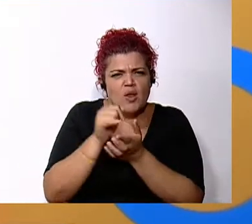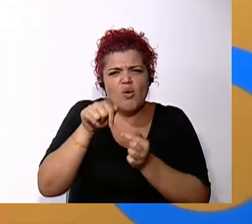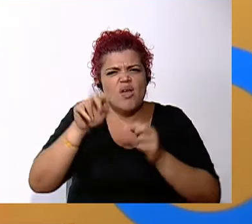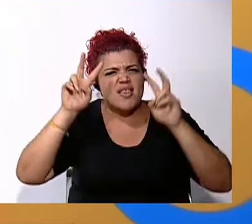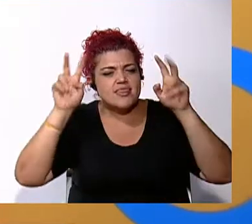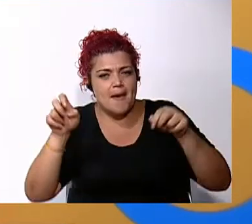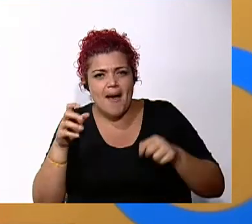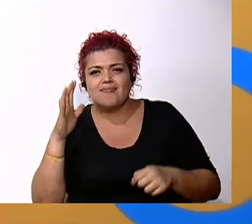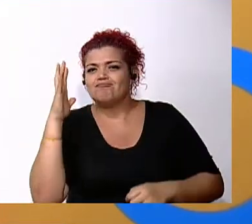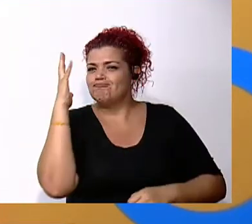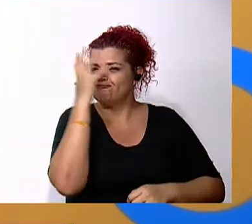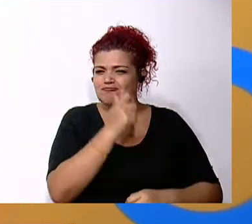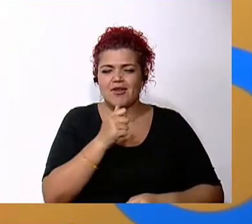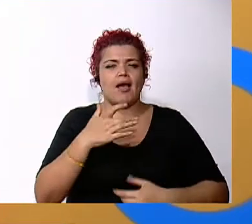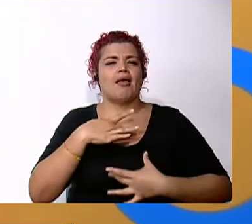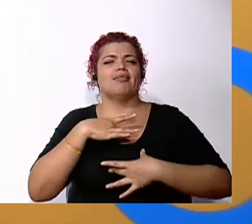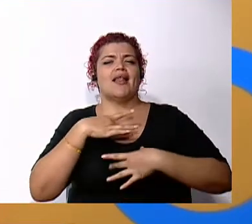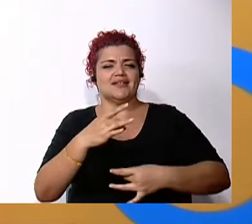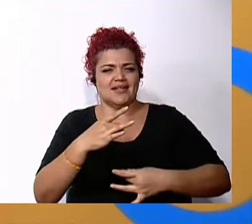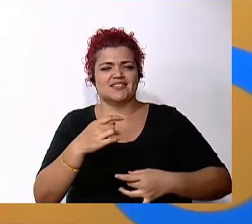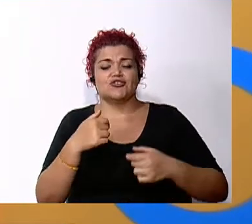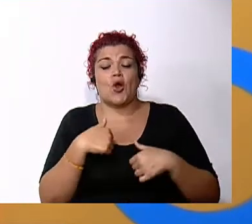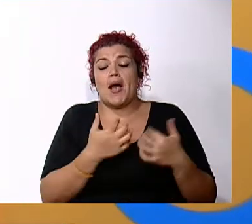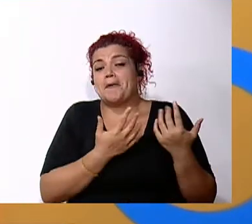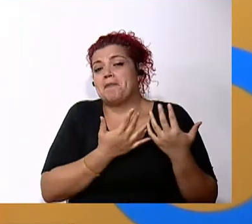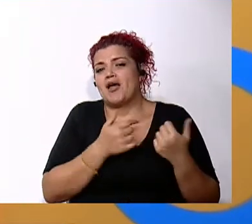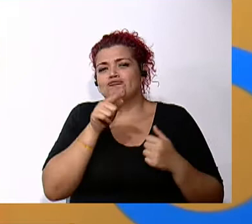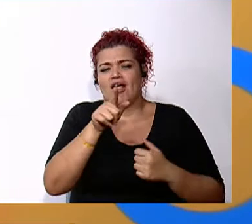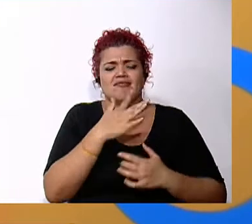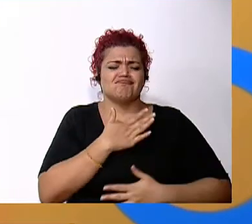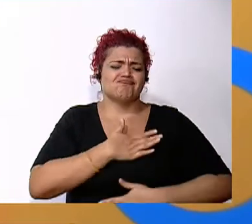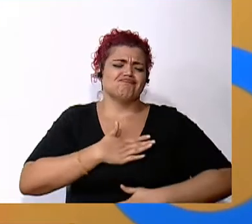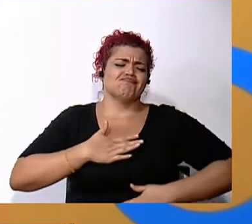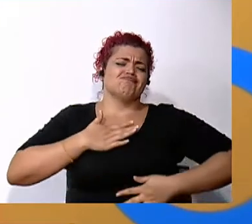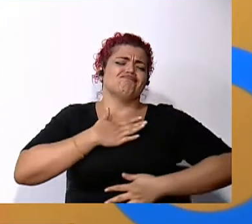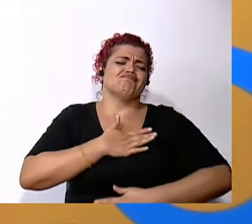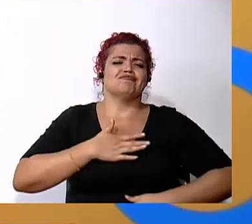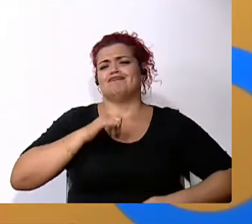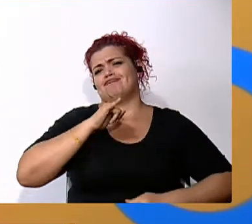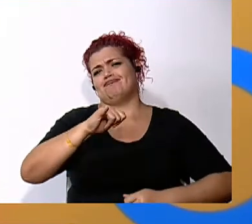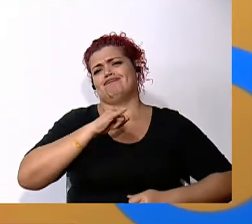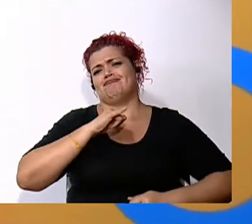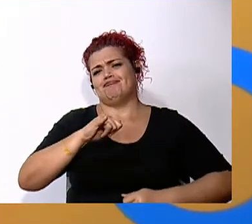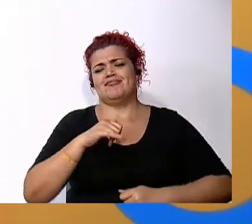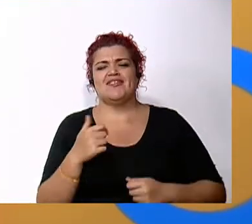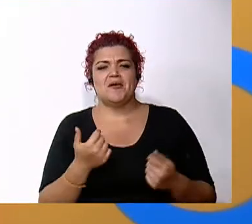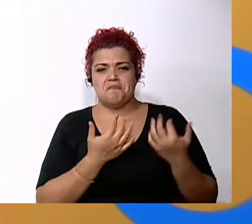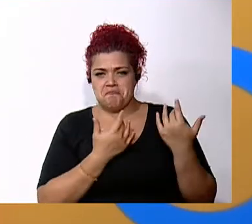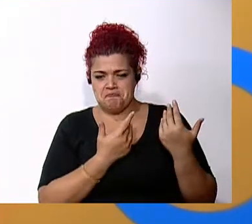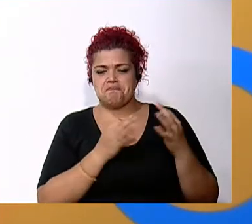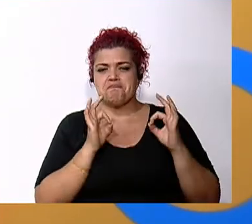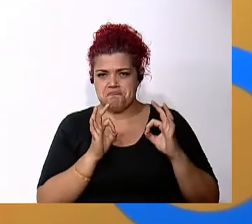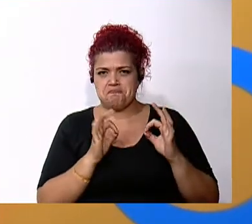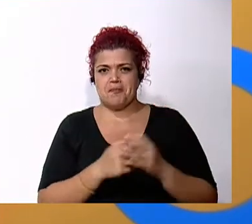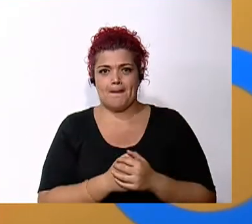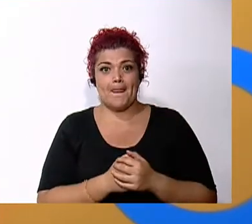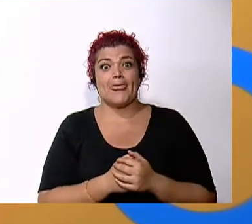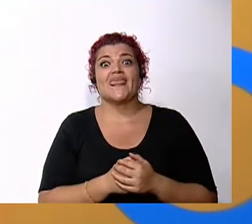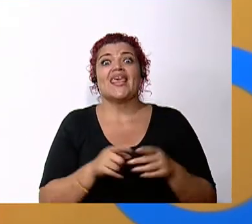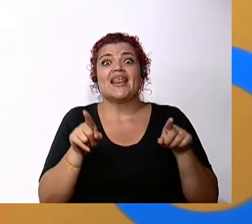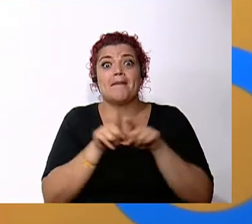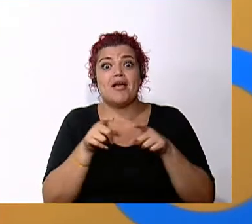bastante bonito e interesante. Yo espero que lo disfruten tanto como yo. Muy bien, también les tengo